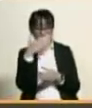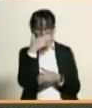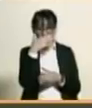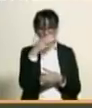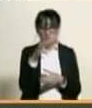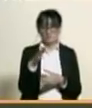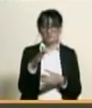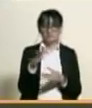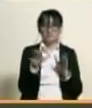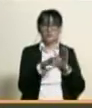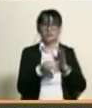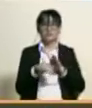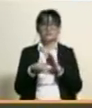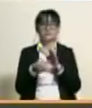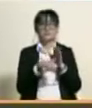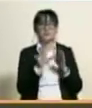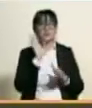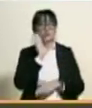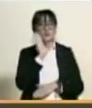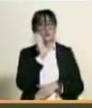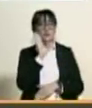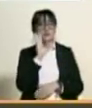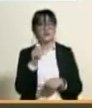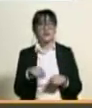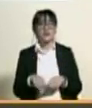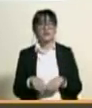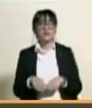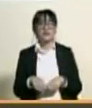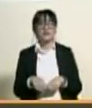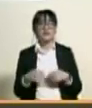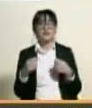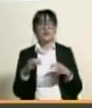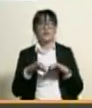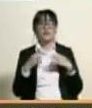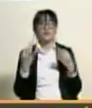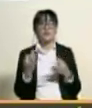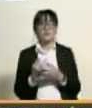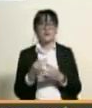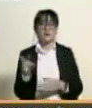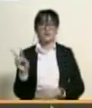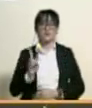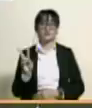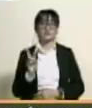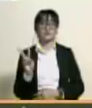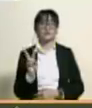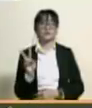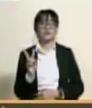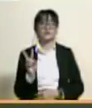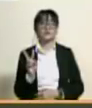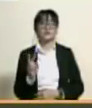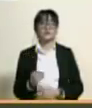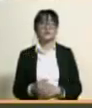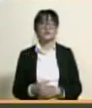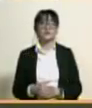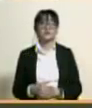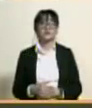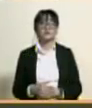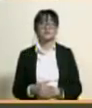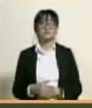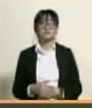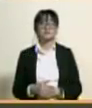organizado y que han hecho tanto daño a las familias venezolanas. Hemos